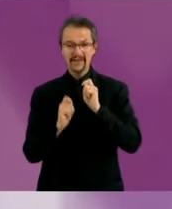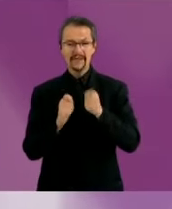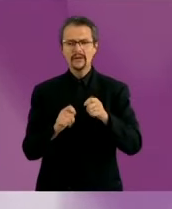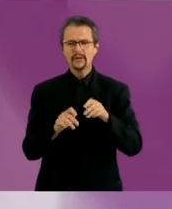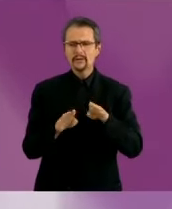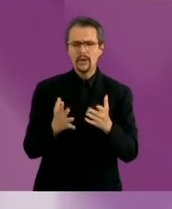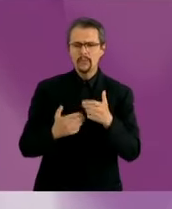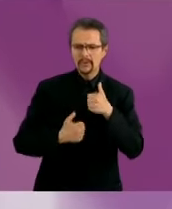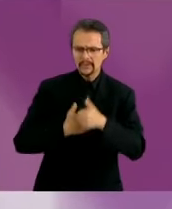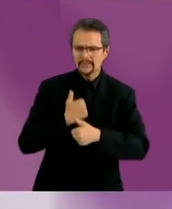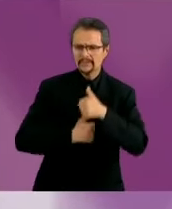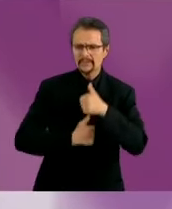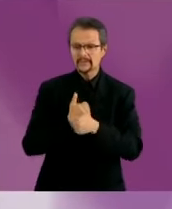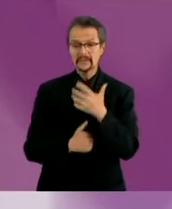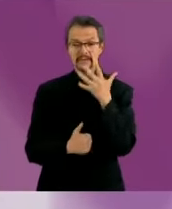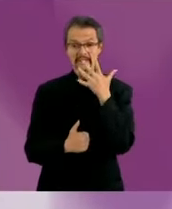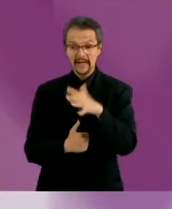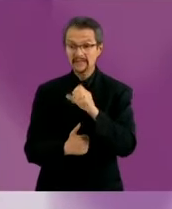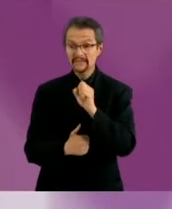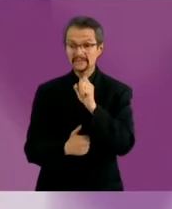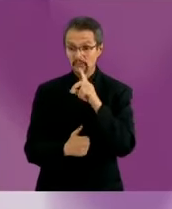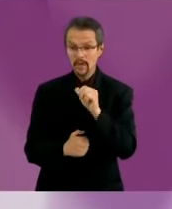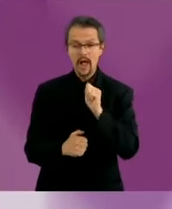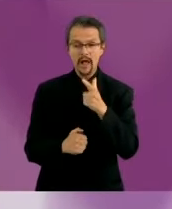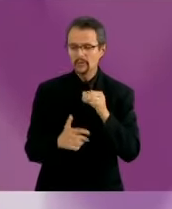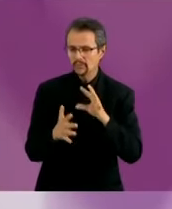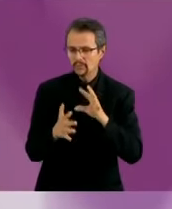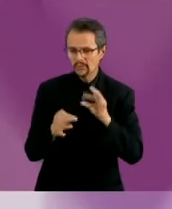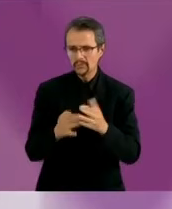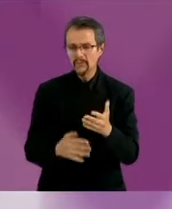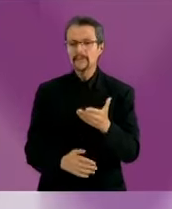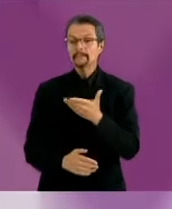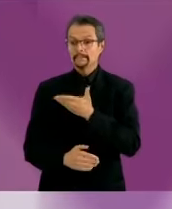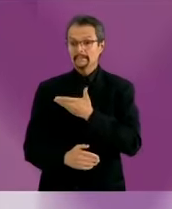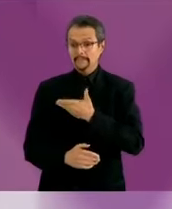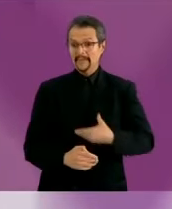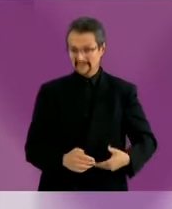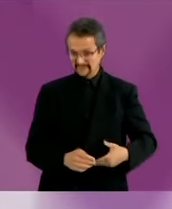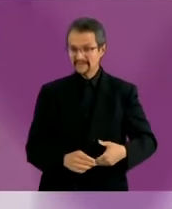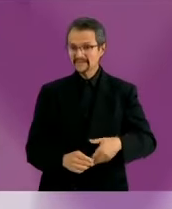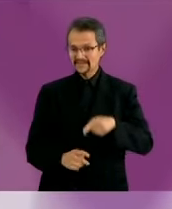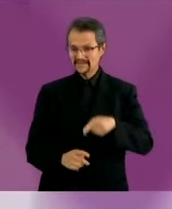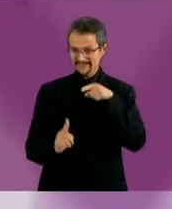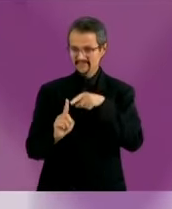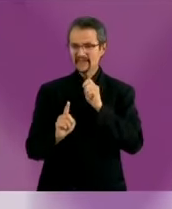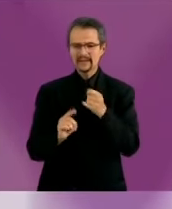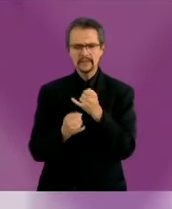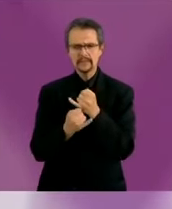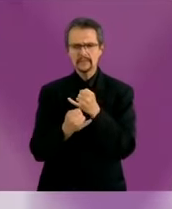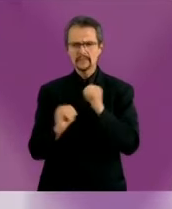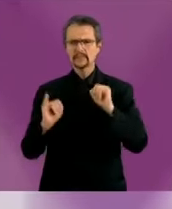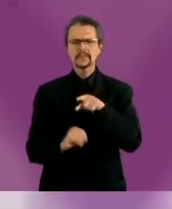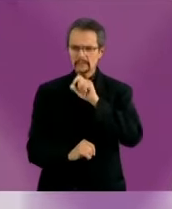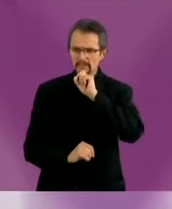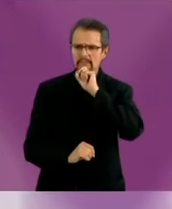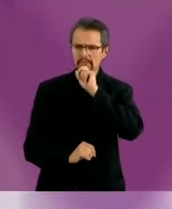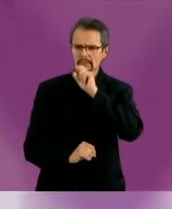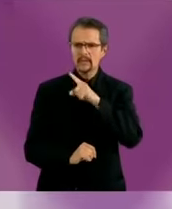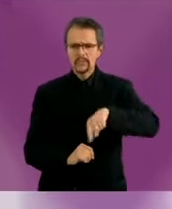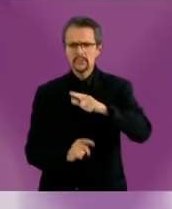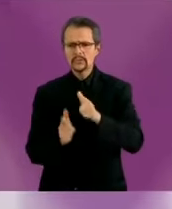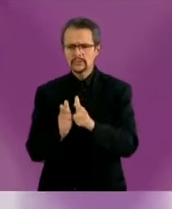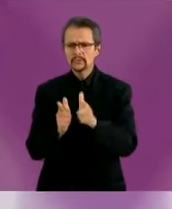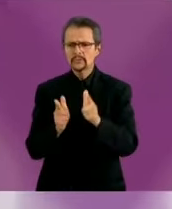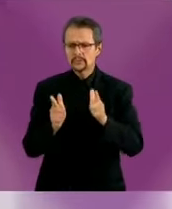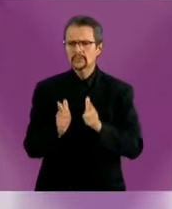10 segundos. ¿Algo? Autonomía del presidente de la República, sea quien sea, y autonomía de la partidocracia y de los grupos de